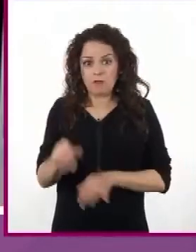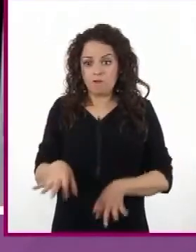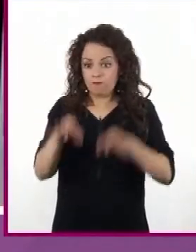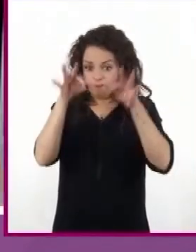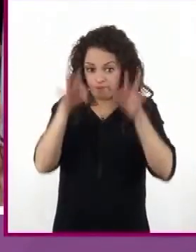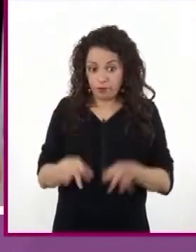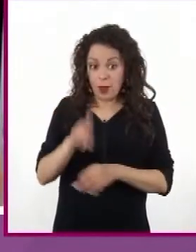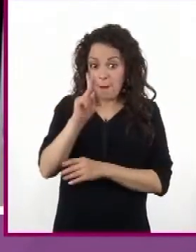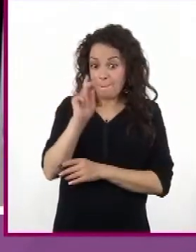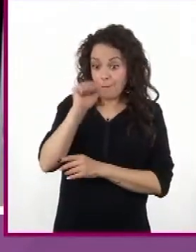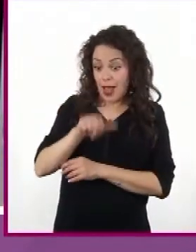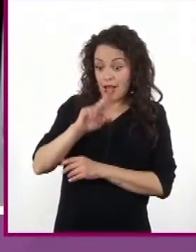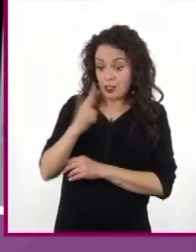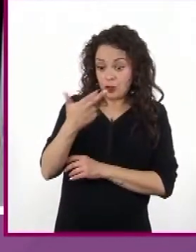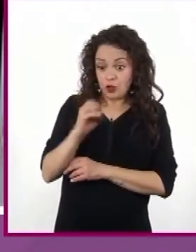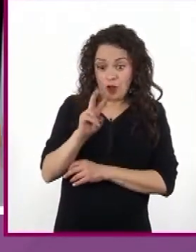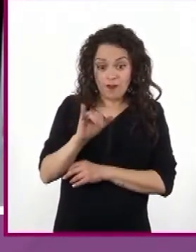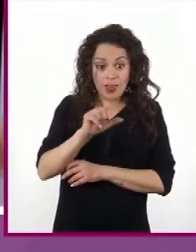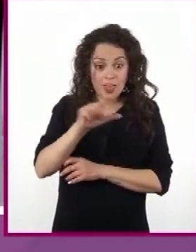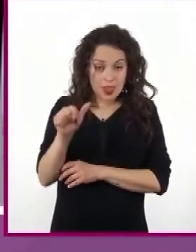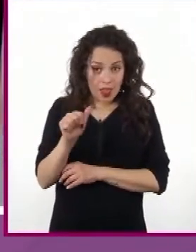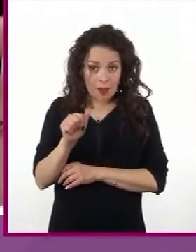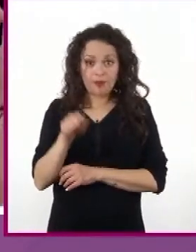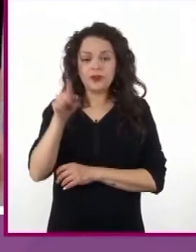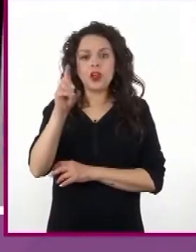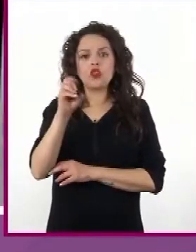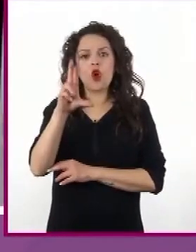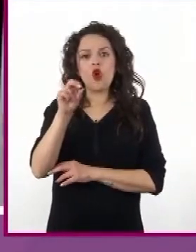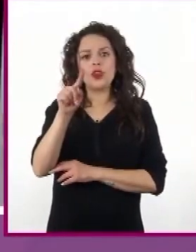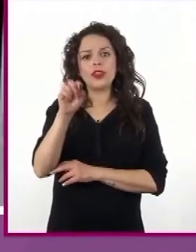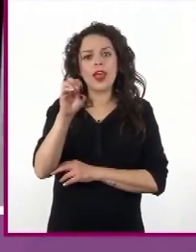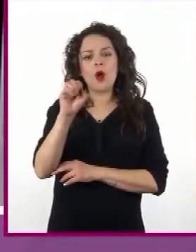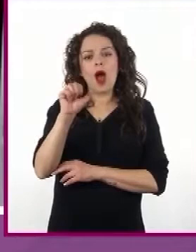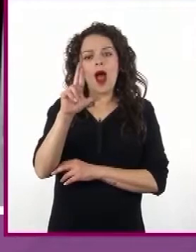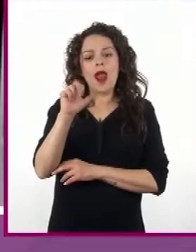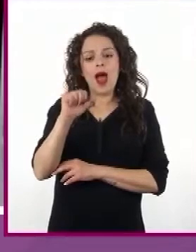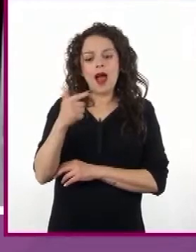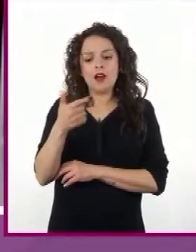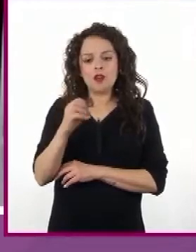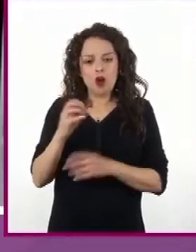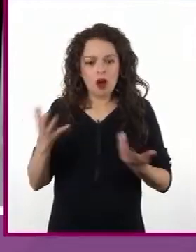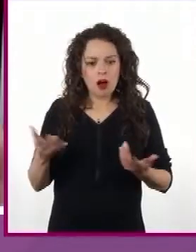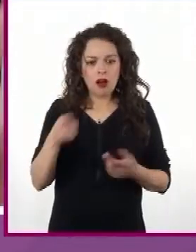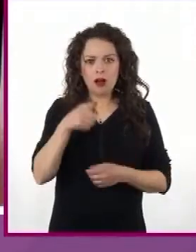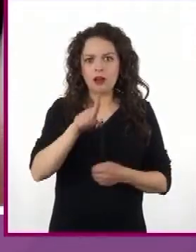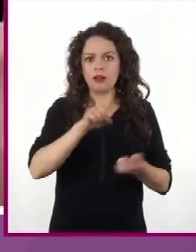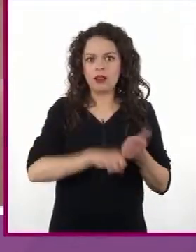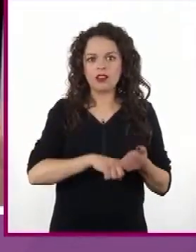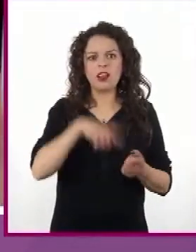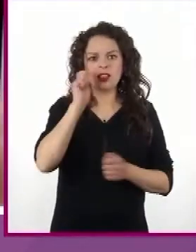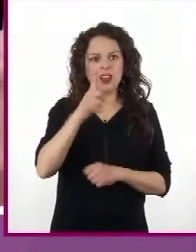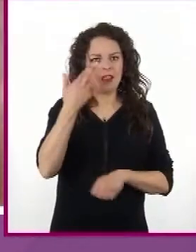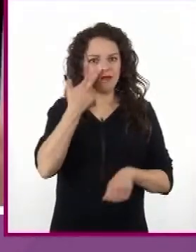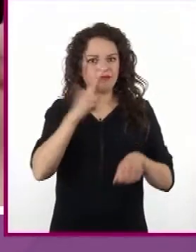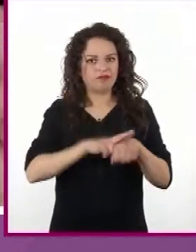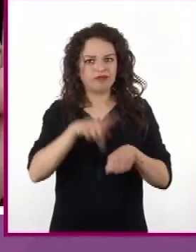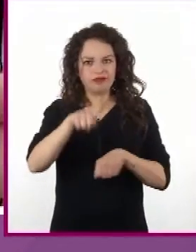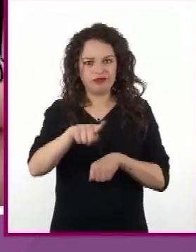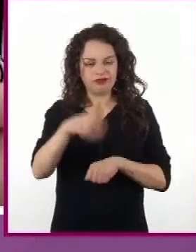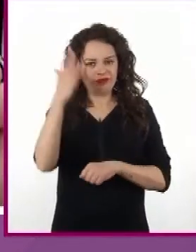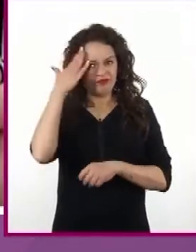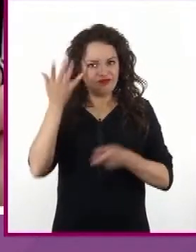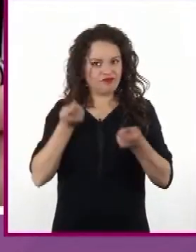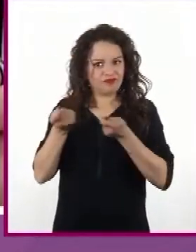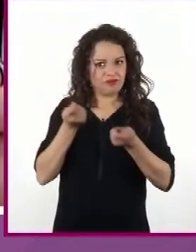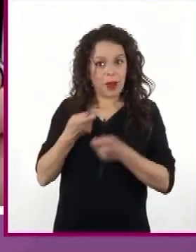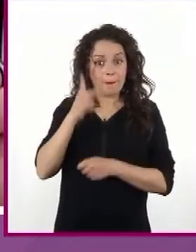Pancho Villa. Y este personaje, que todavía se llama Doroteo Arango, se une a esta banda de forajidos, pero no sabemos mucho qué pasa en esos